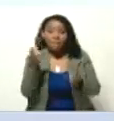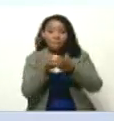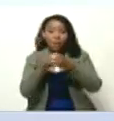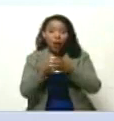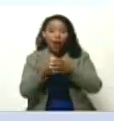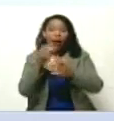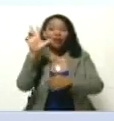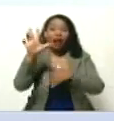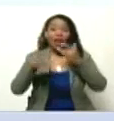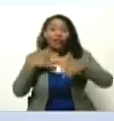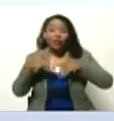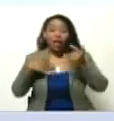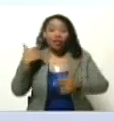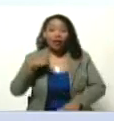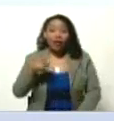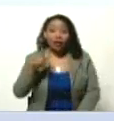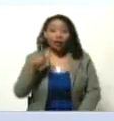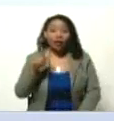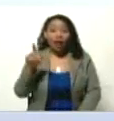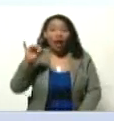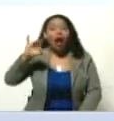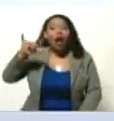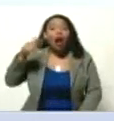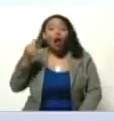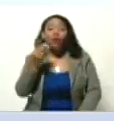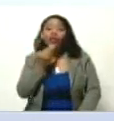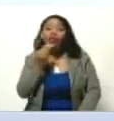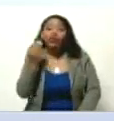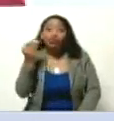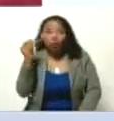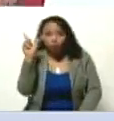actividades distintas que va a tener la JPSUV.